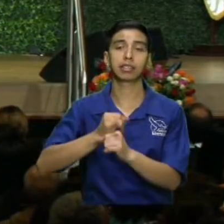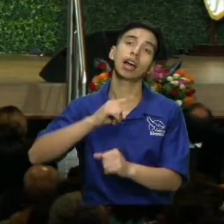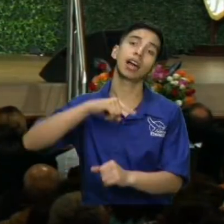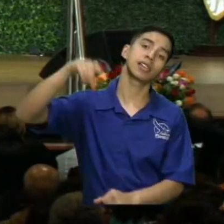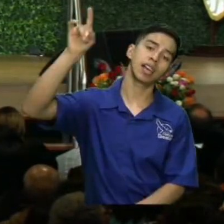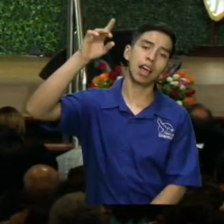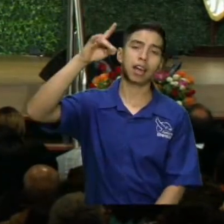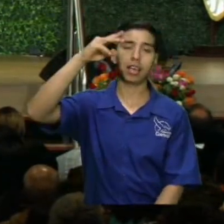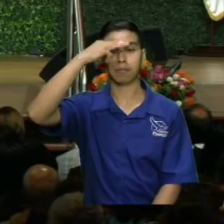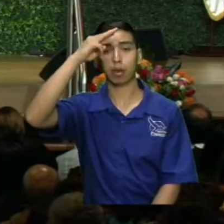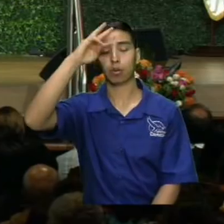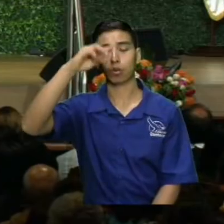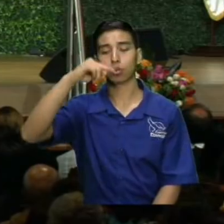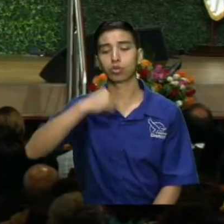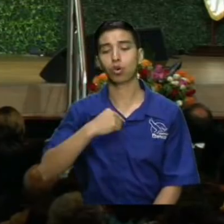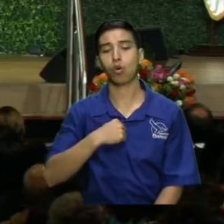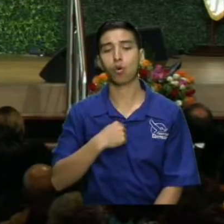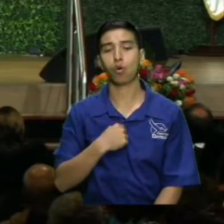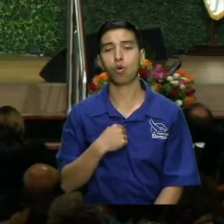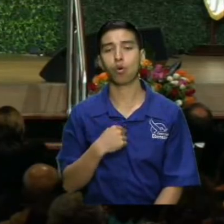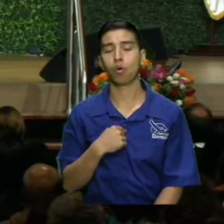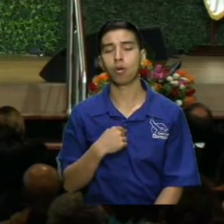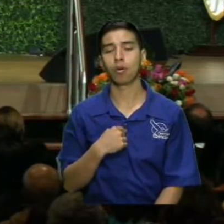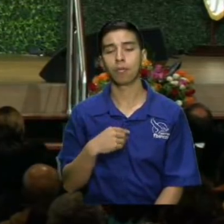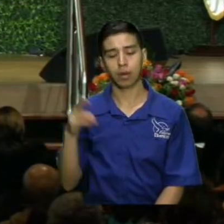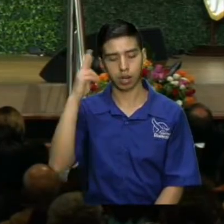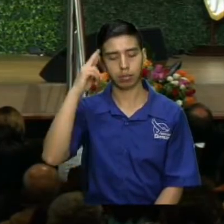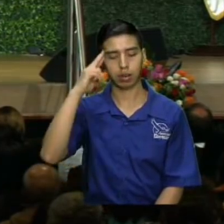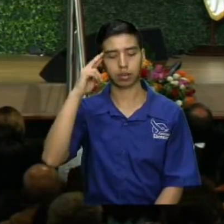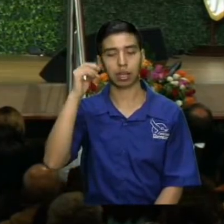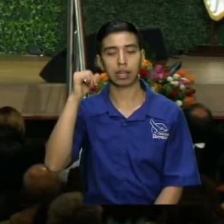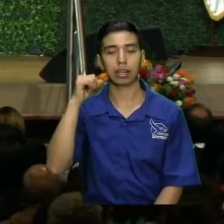Había tomado una decisión, pero no a lo loco.